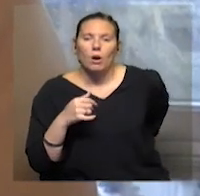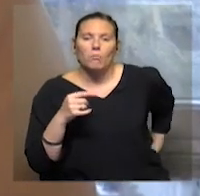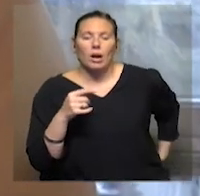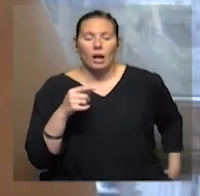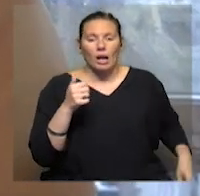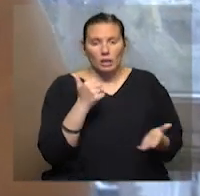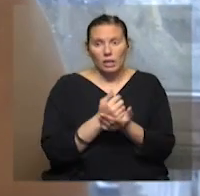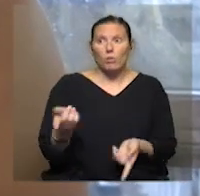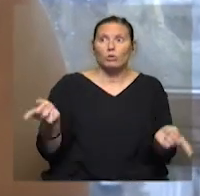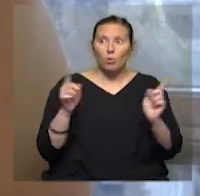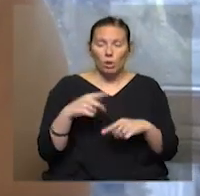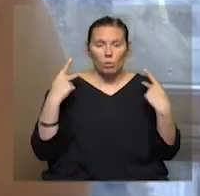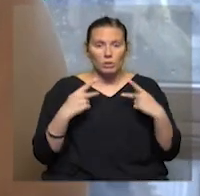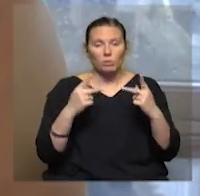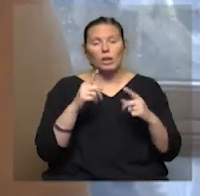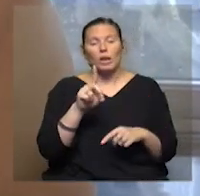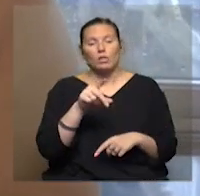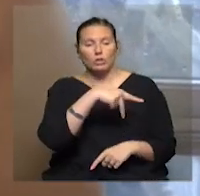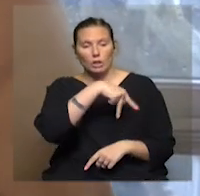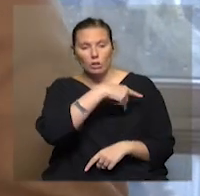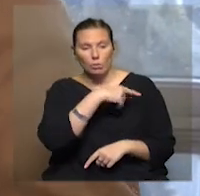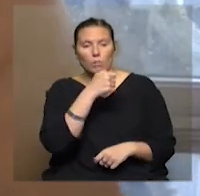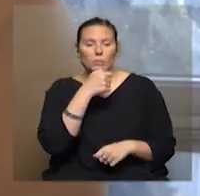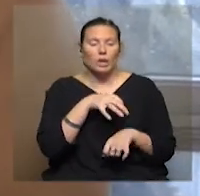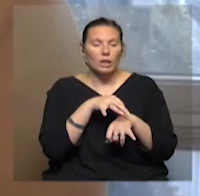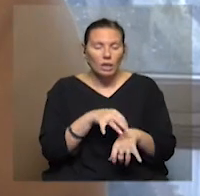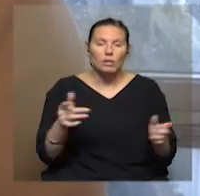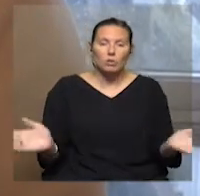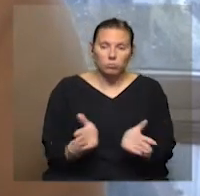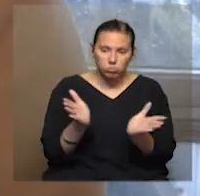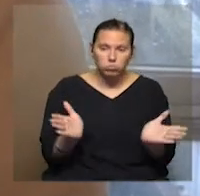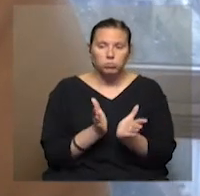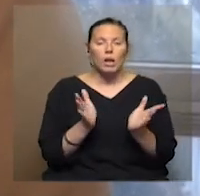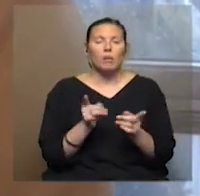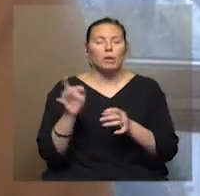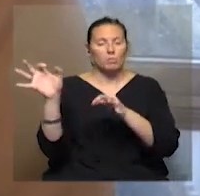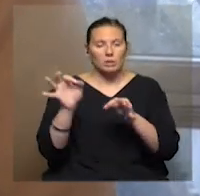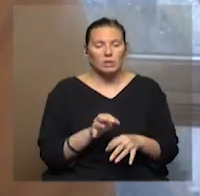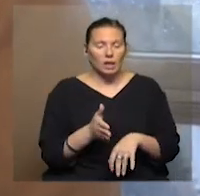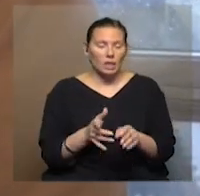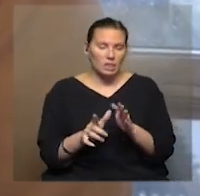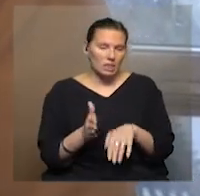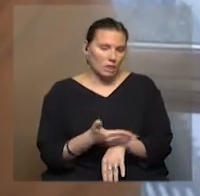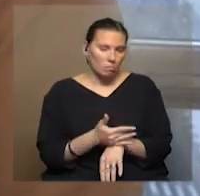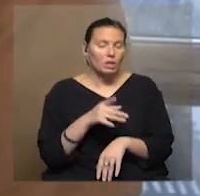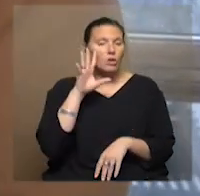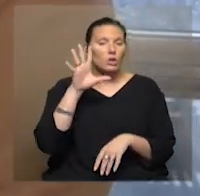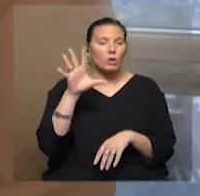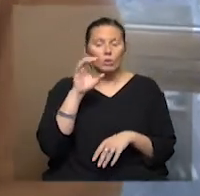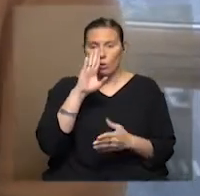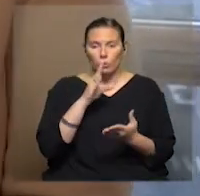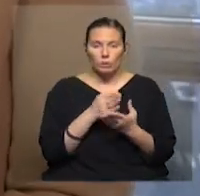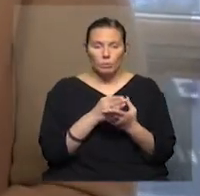nos va a estar ayudando el 12 de noviembre, conduciendo y animando a todos los que lleguen desde temprano a Sayago. Maravilloso, Javier. Bueno, recordarles por